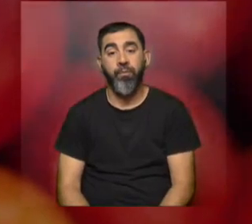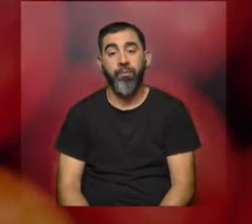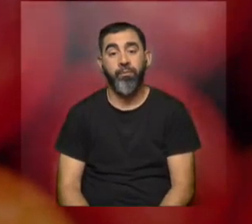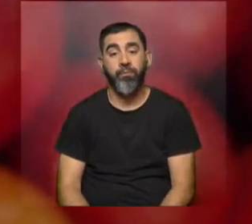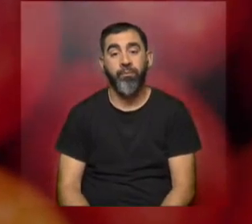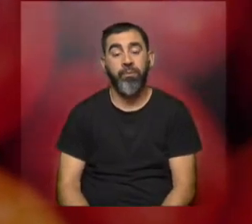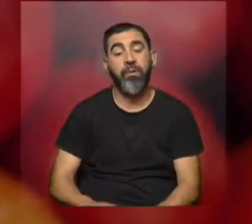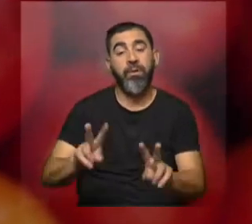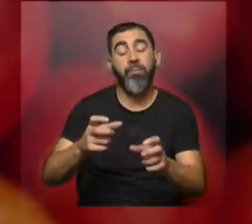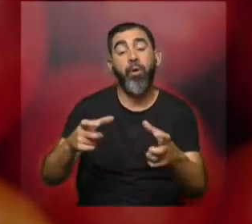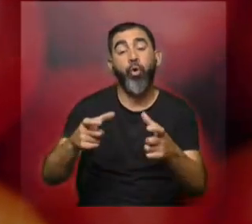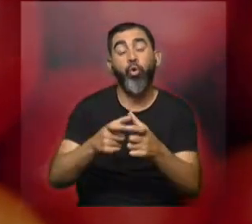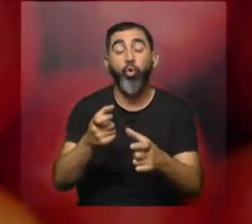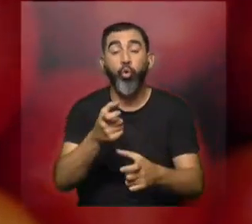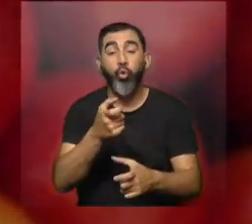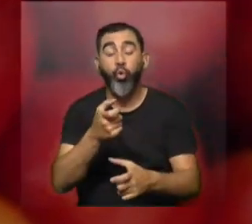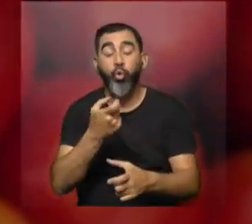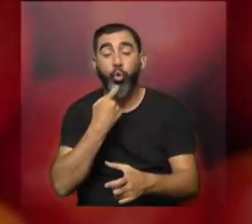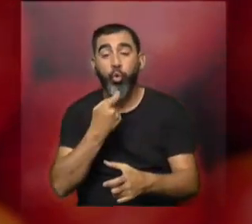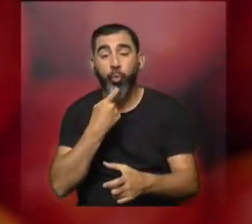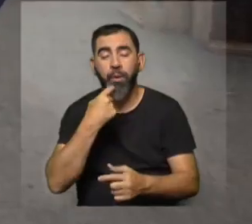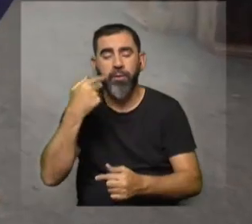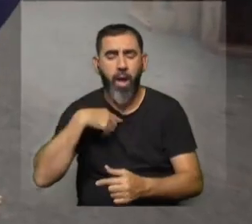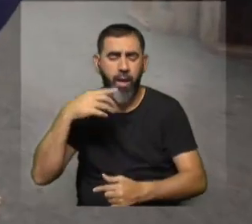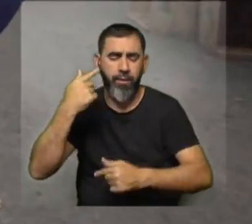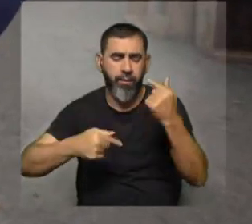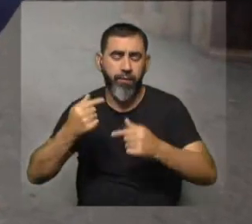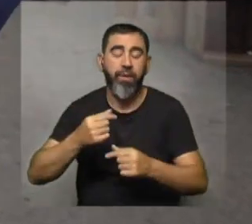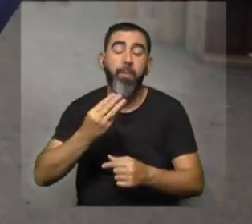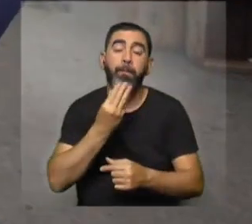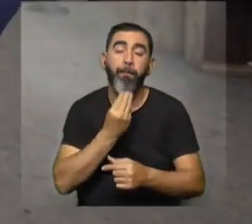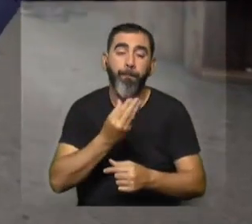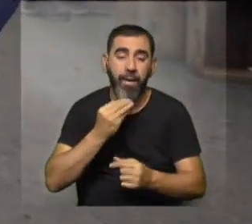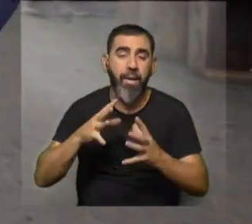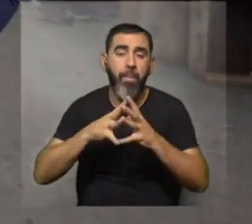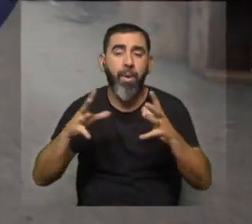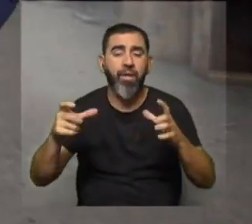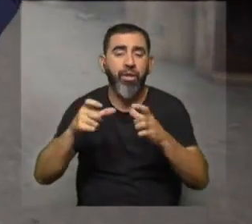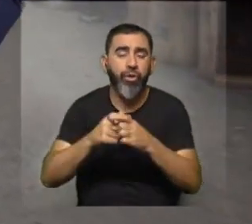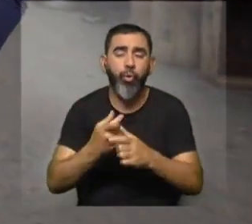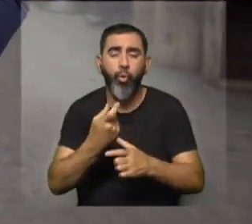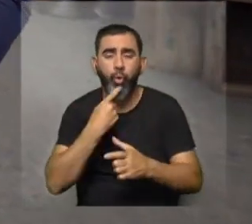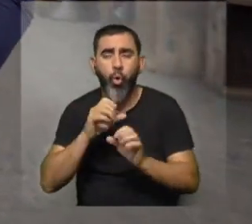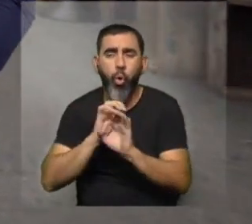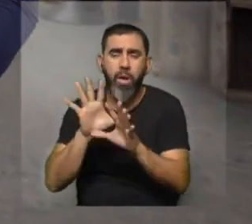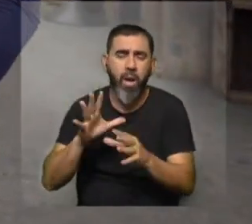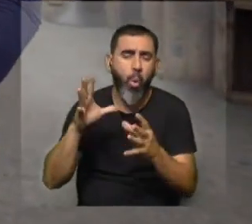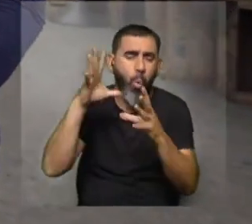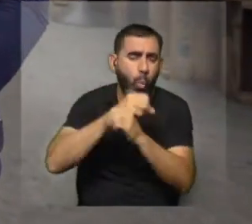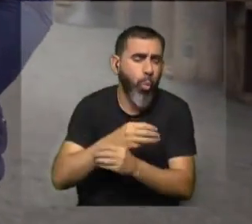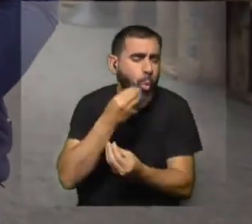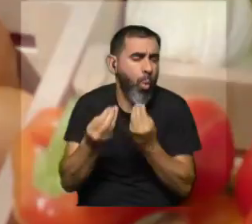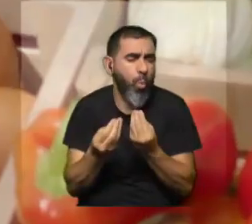Con respecto a los tomates, hay muchas variedades que vemos en la feria. Hay peritas, hay más grandes, más chicos, más rojos, más claros. ¿Qué nos puedes contar